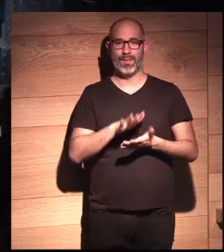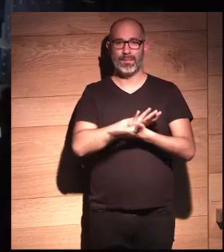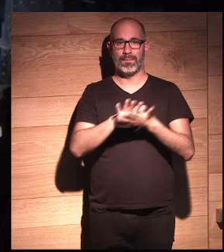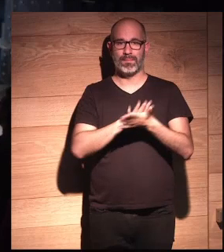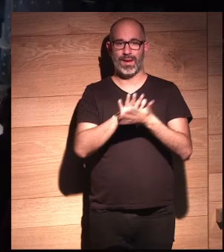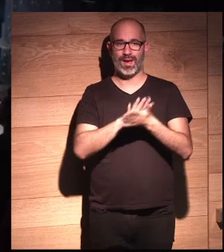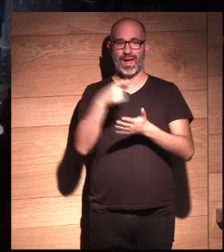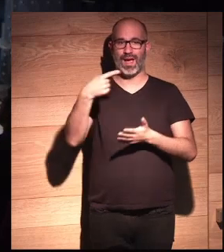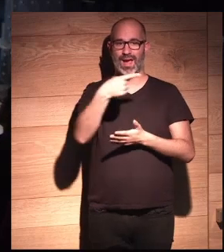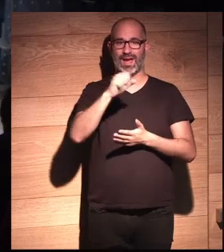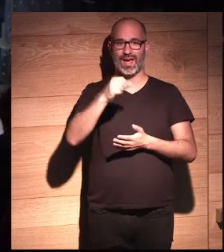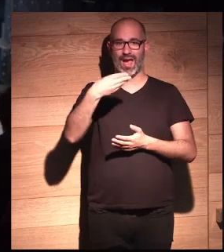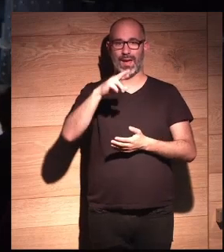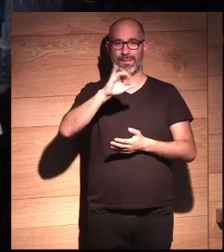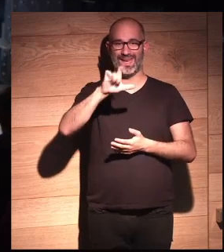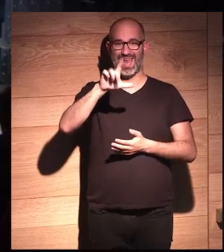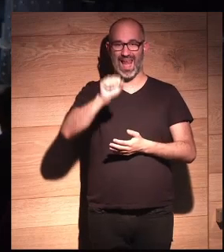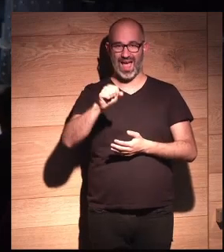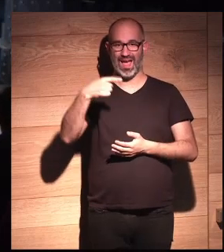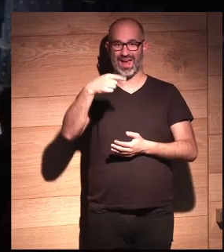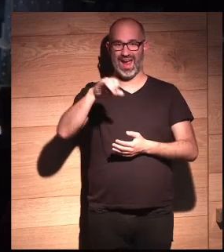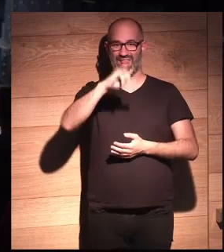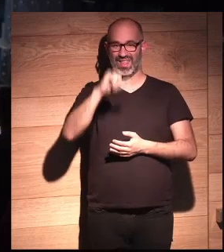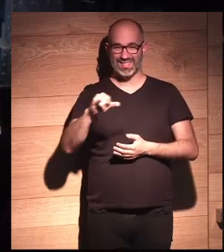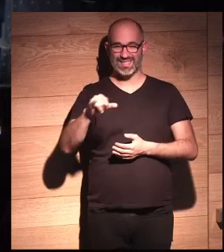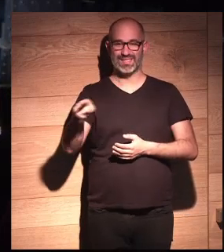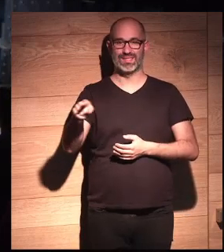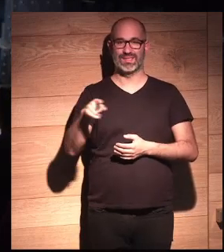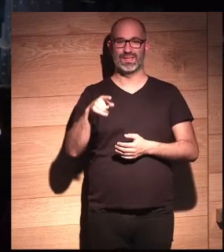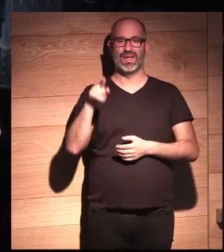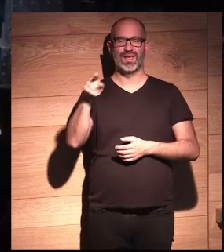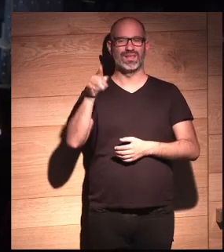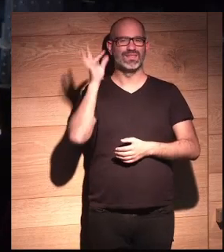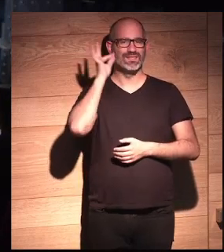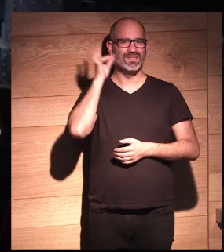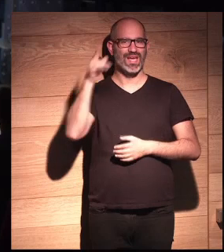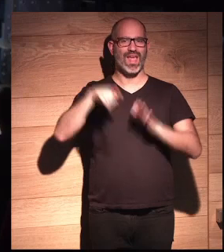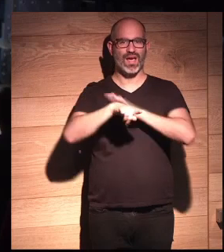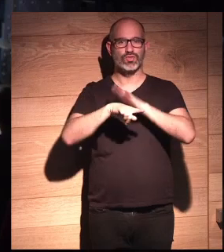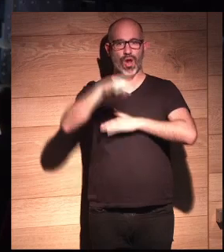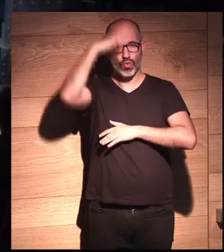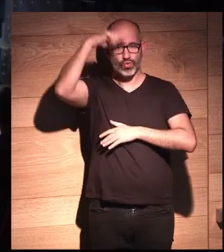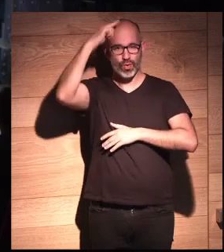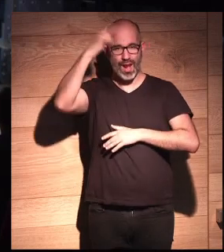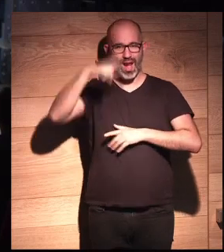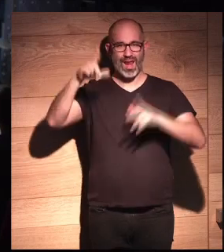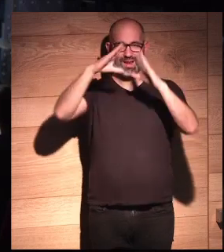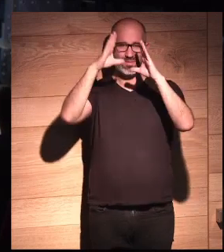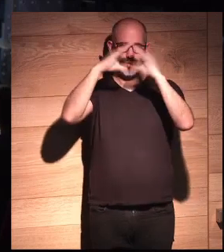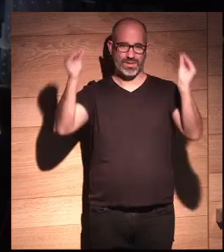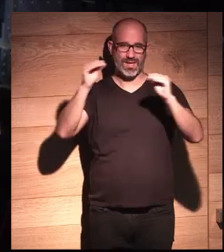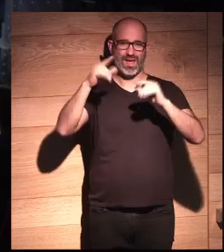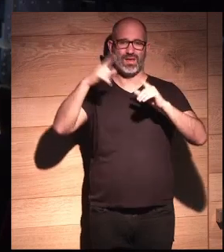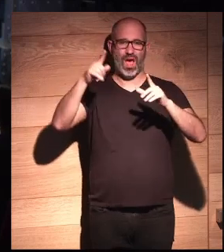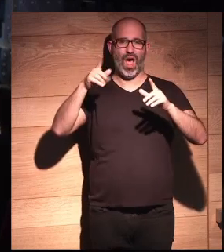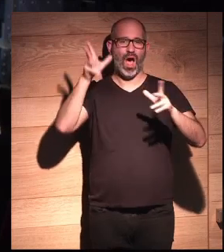hablar Gabriela Garcés. ¿Dónde estás? Aquí estás. Gabriela es una gestora cultural, licenciada en comunicación audiovisual